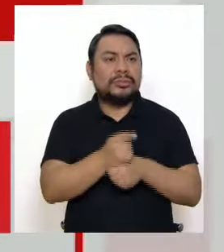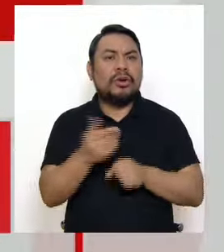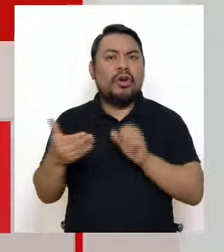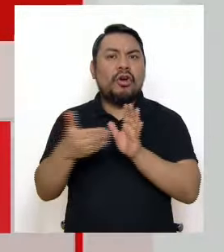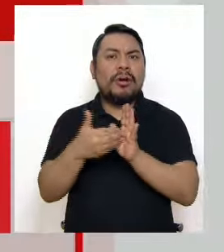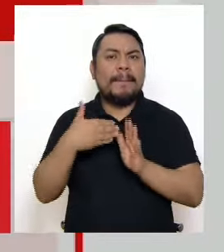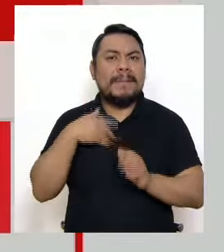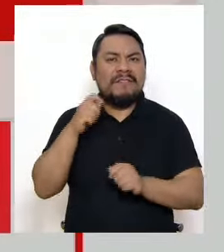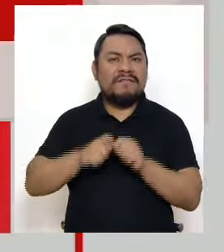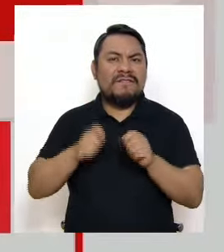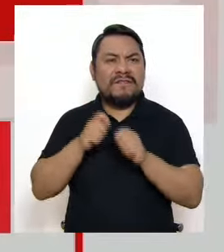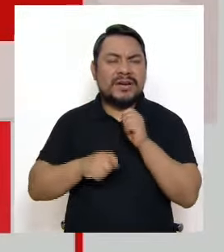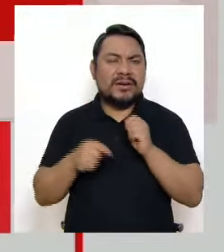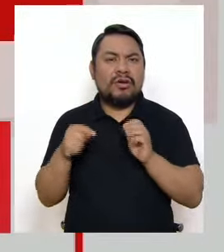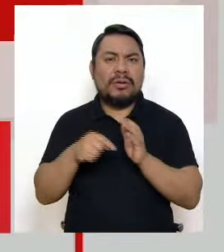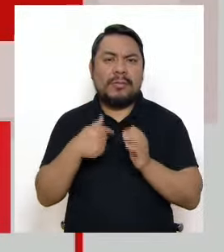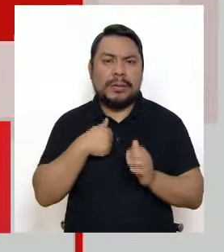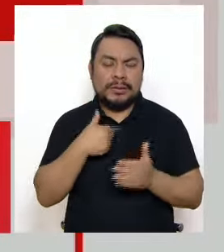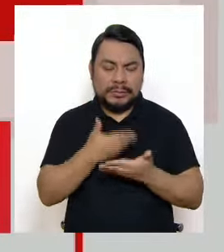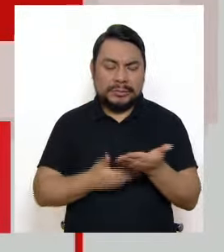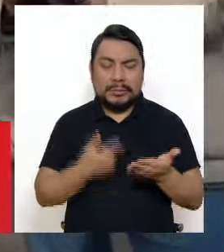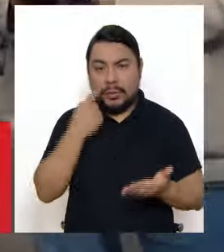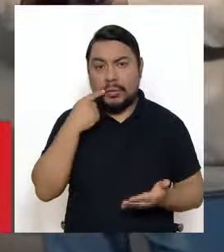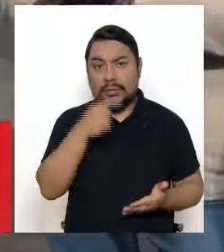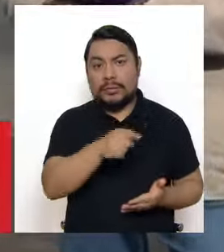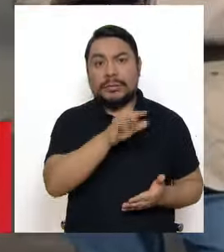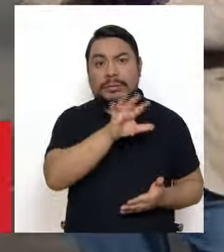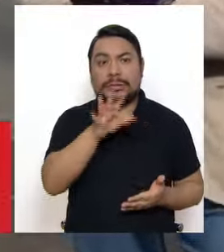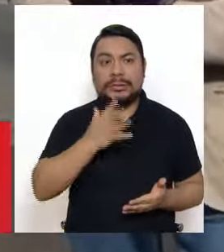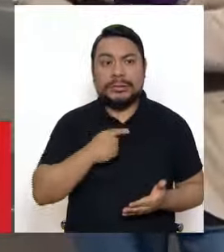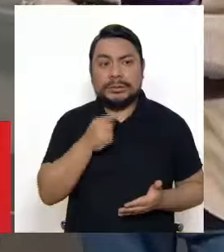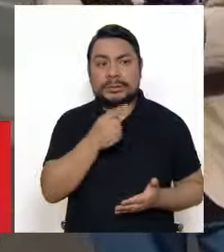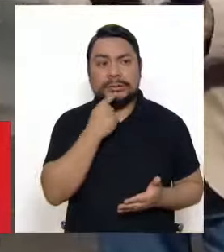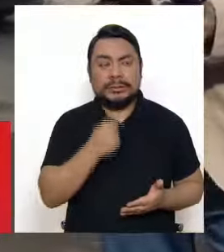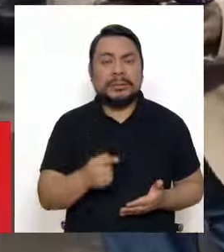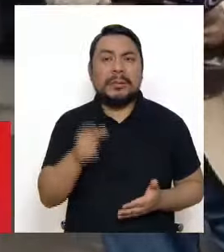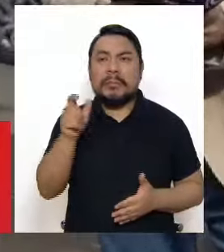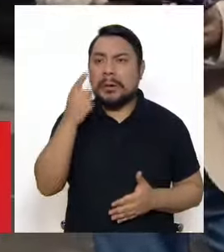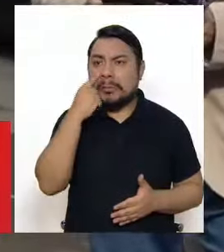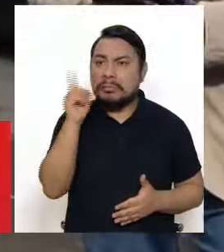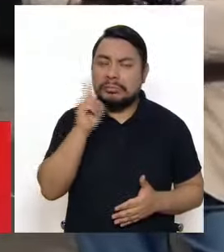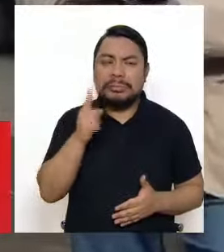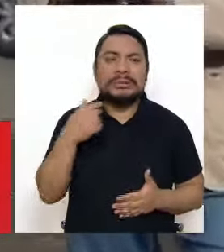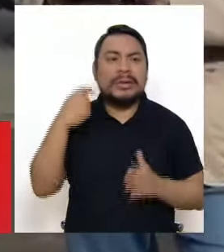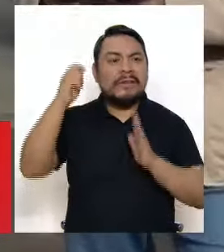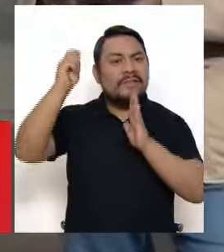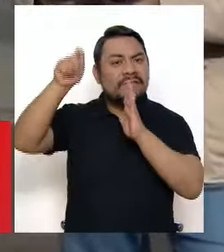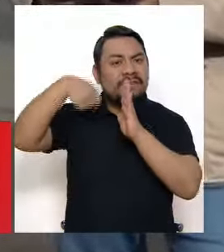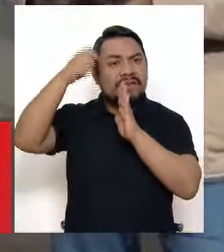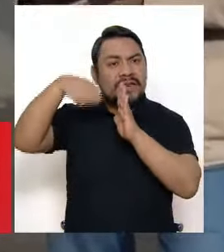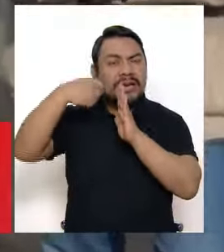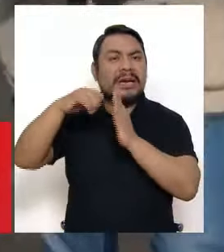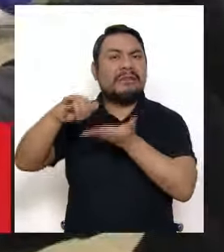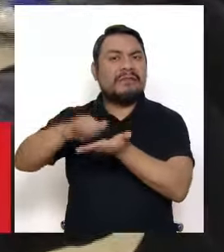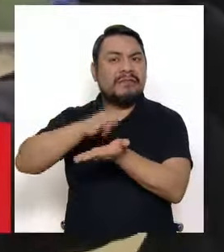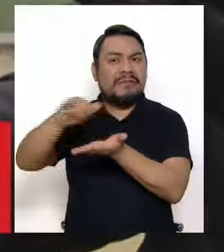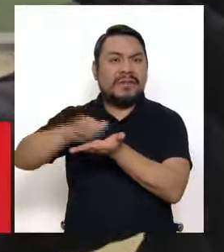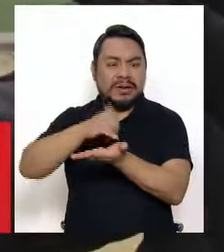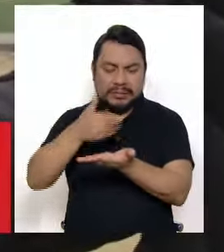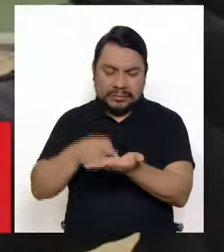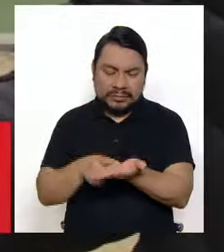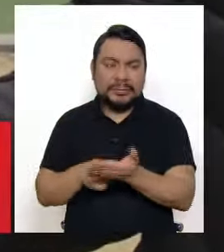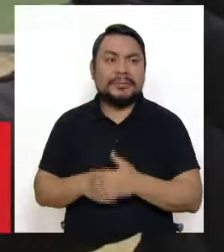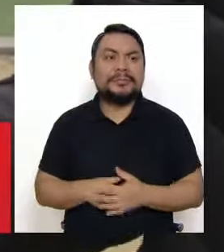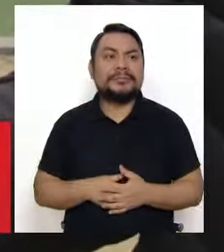contra Robert Zavaleta de 55 años asegura que desconocidos le envían videos y mensajes pero